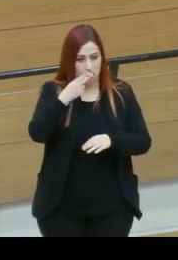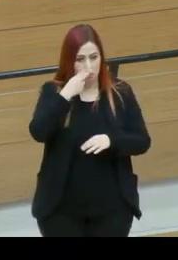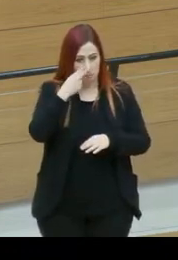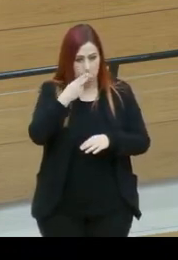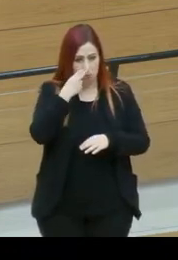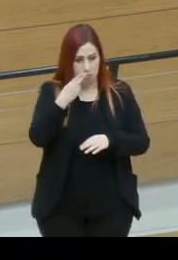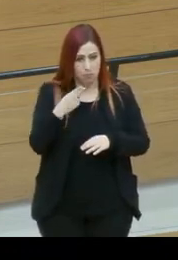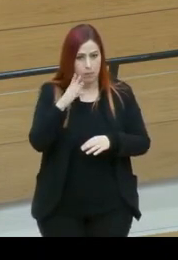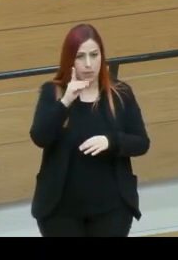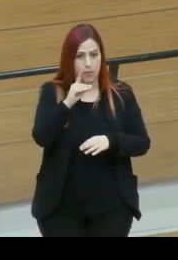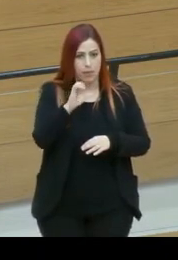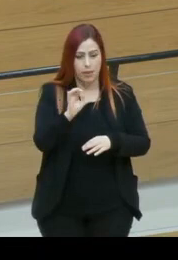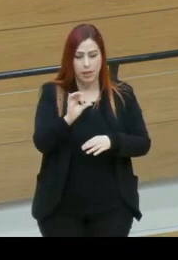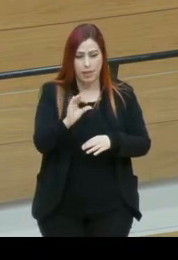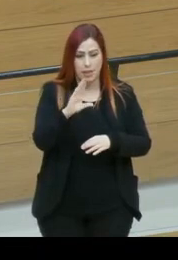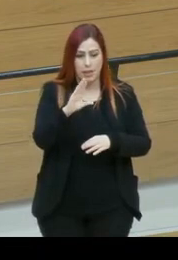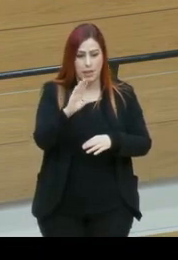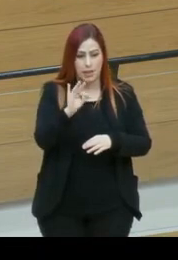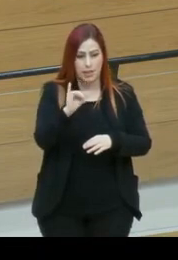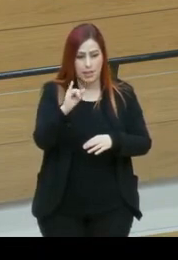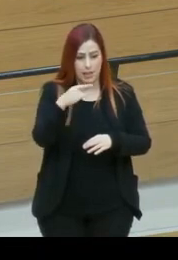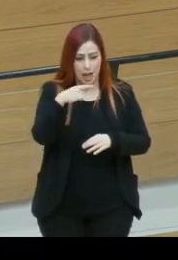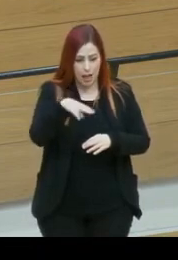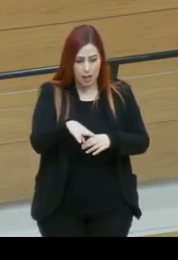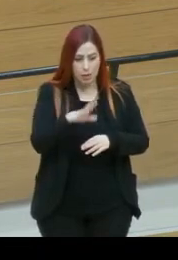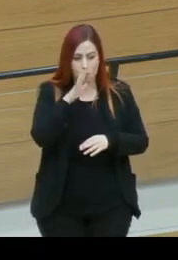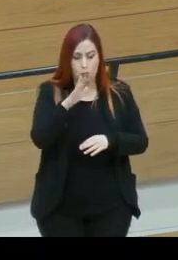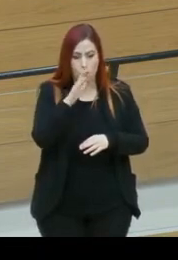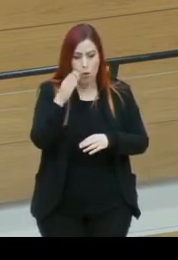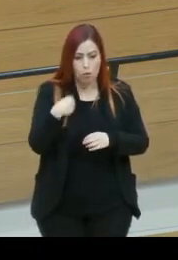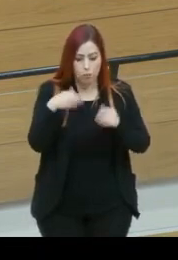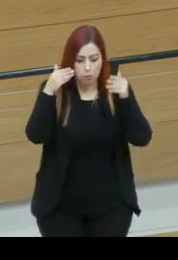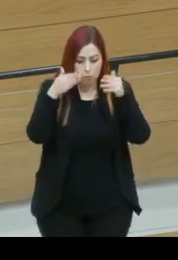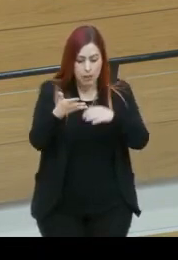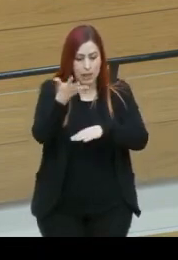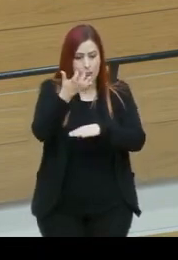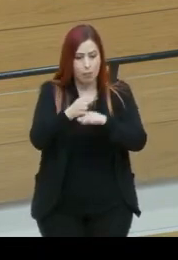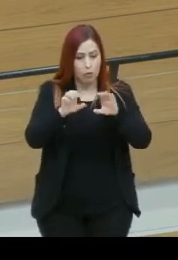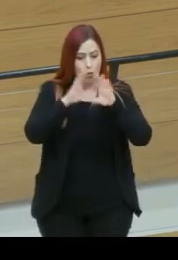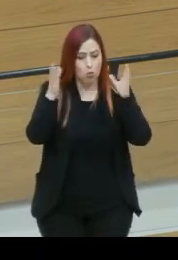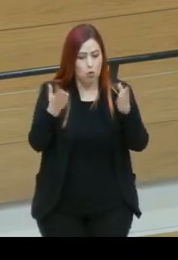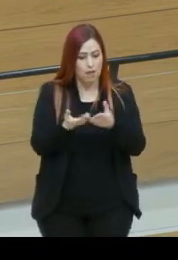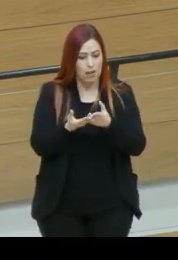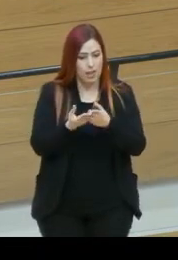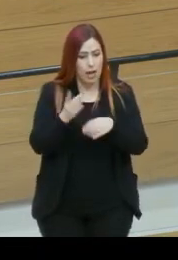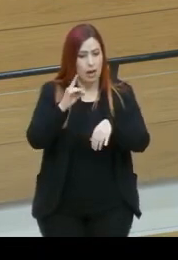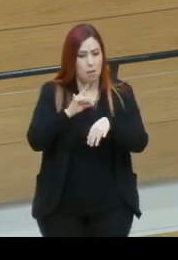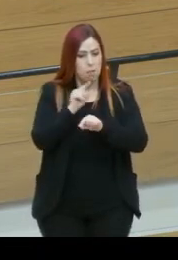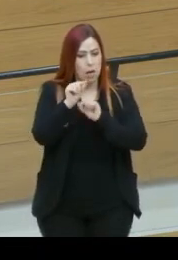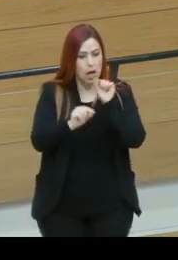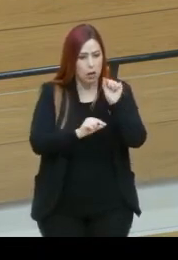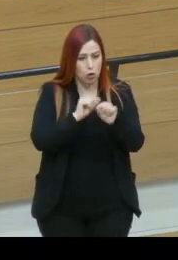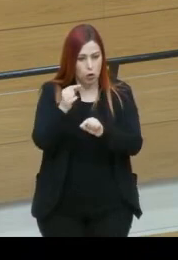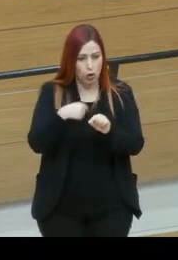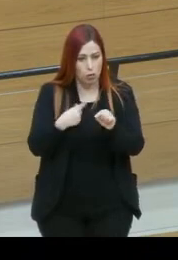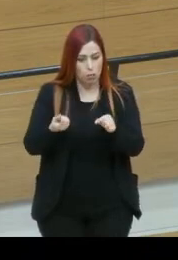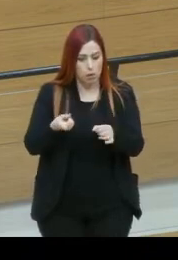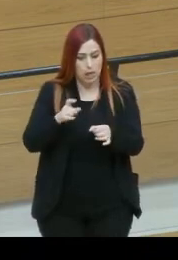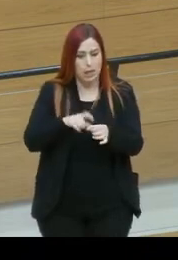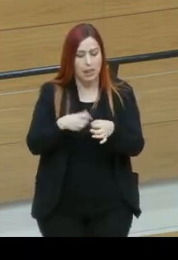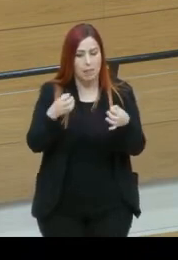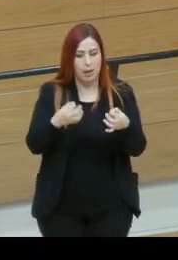D-cysteine. ¿Por qué? Porque D-cysteine es considerado el receptor universal de patógenos, estando involucrado en